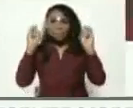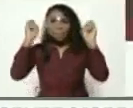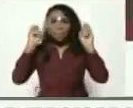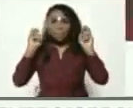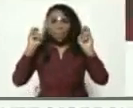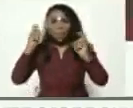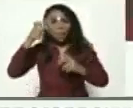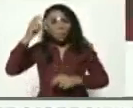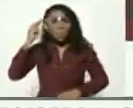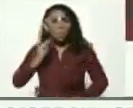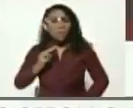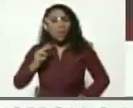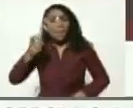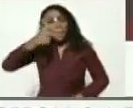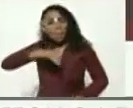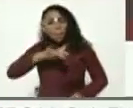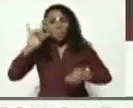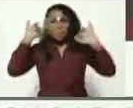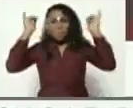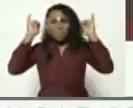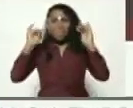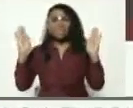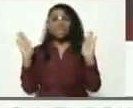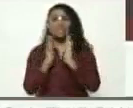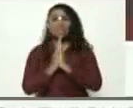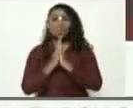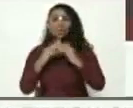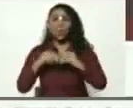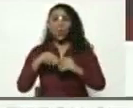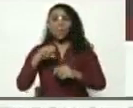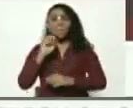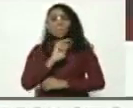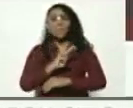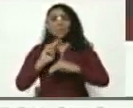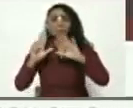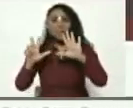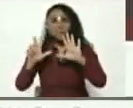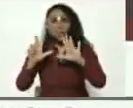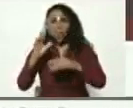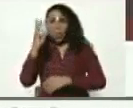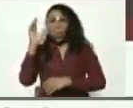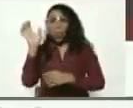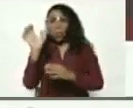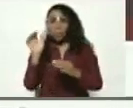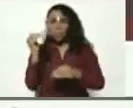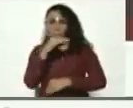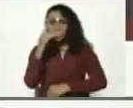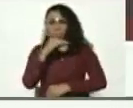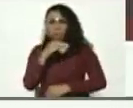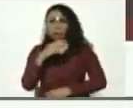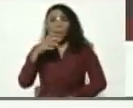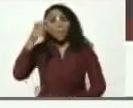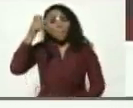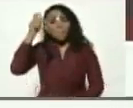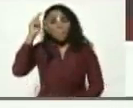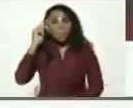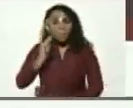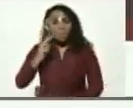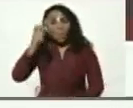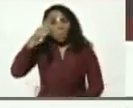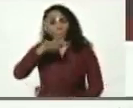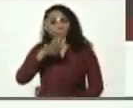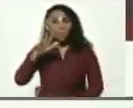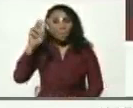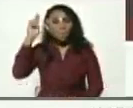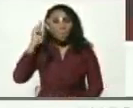su pueblo le celebraba el santo todos los 28 de octubre. de Bolívar y del pueblo de Bolívar con quien